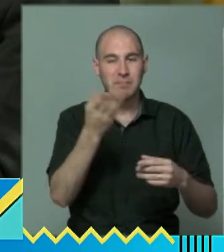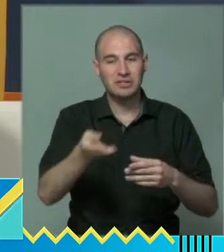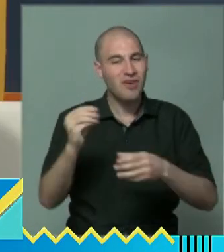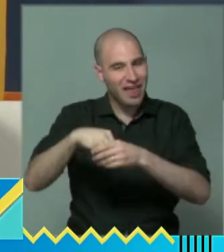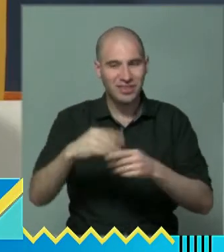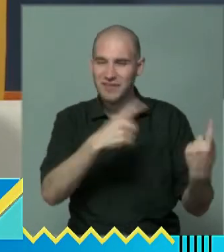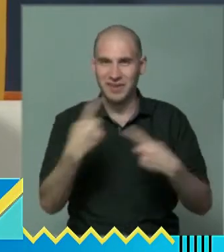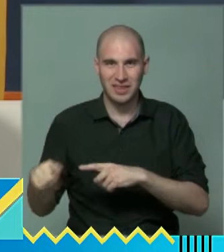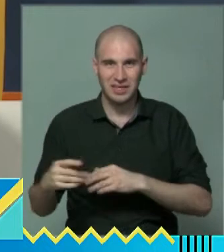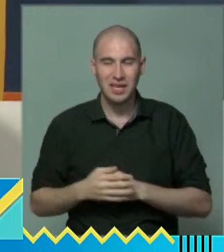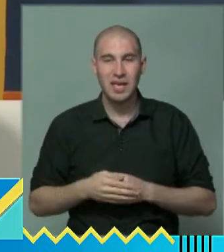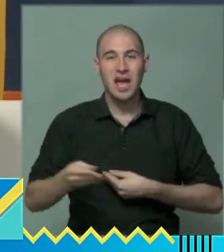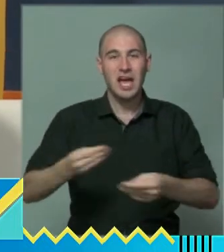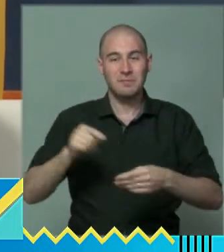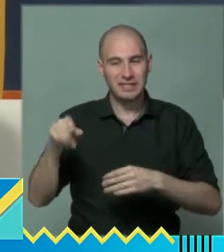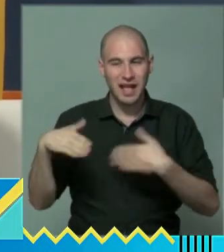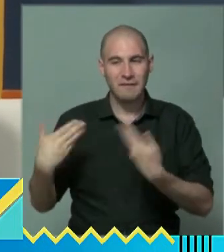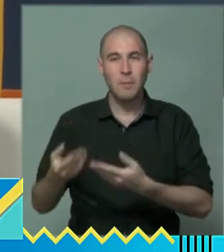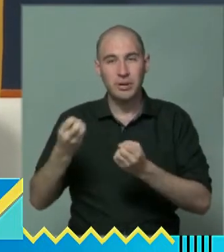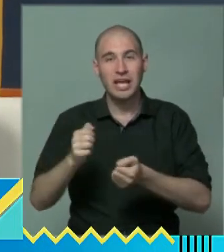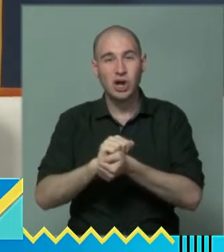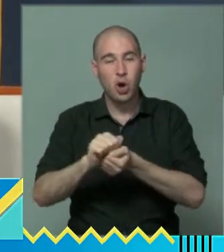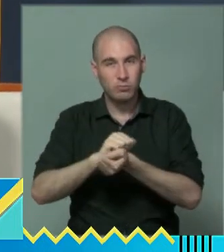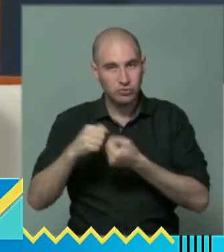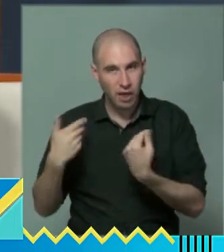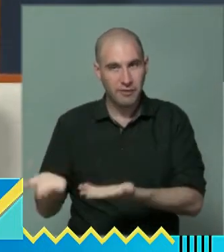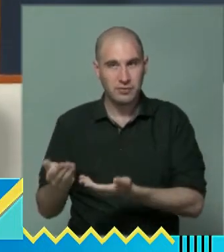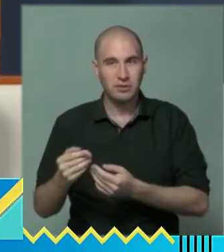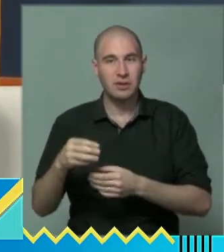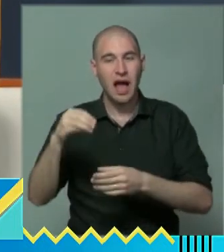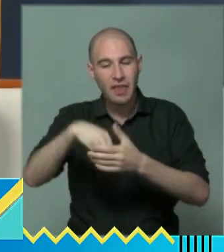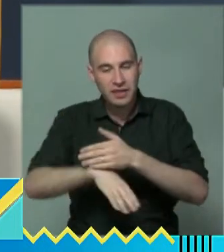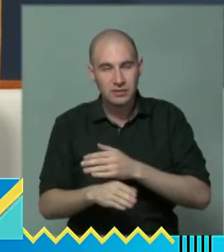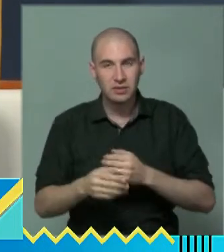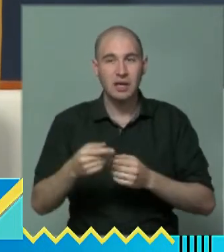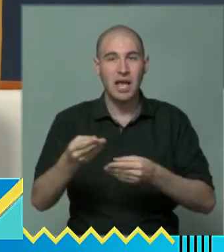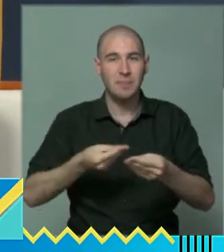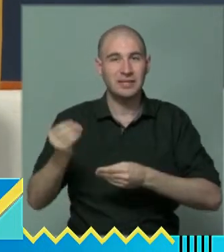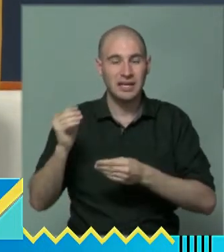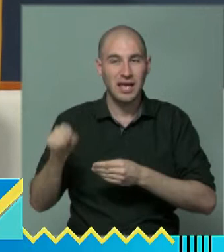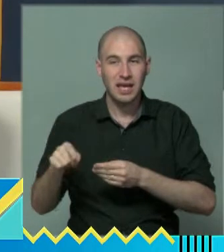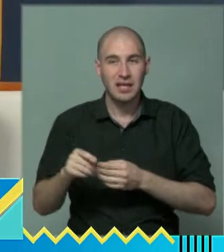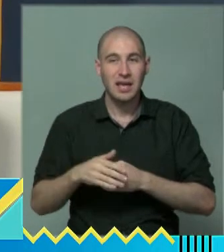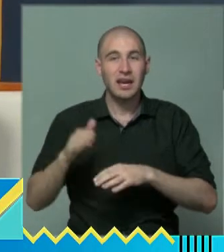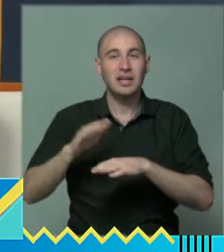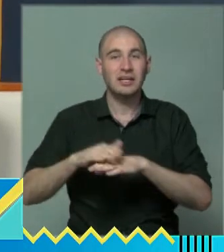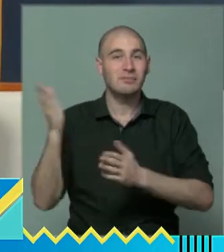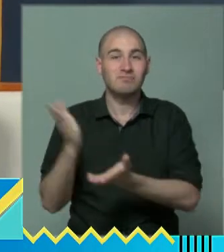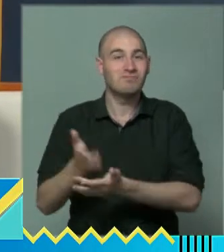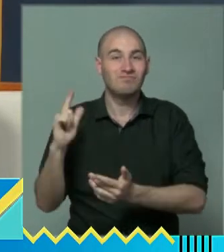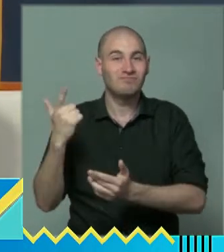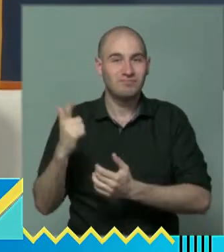que la componen, que haya sido beneficiada por actos de corrupción de sus dependientes, la empresa en sí no tiene ningún tipo de